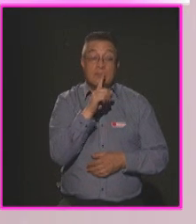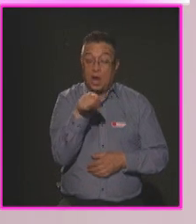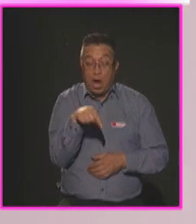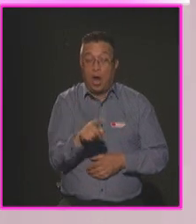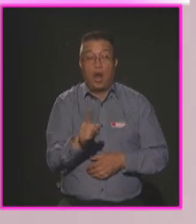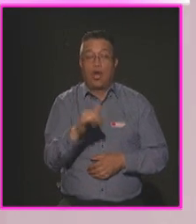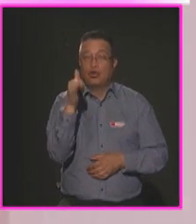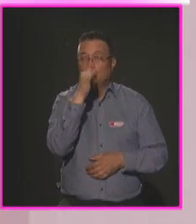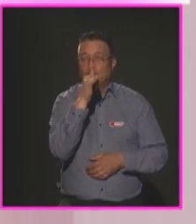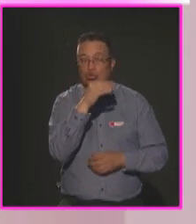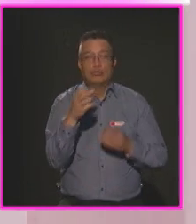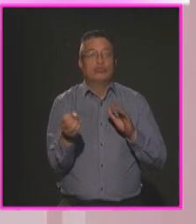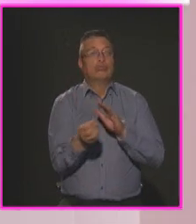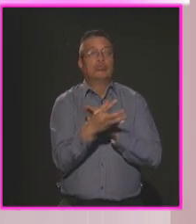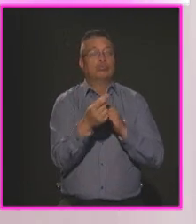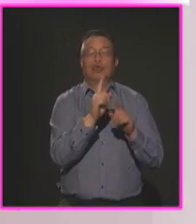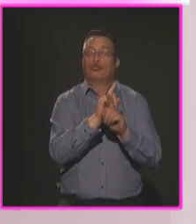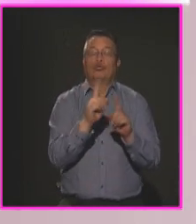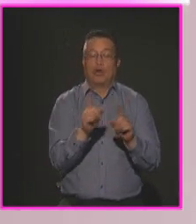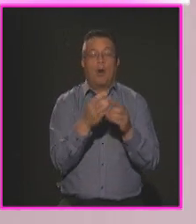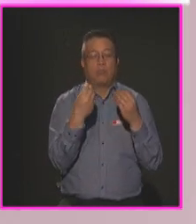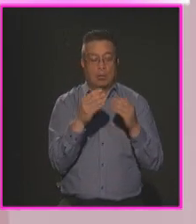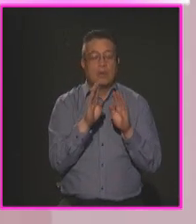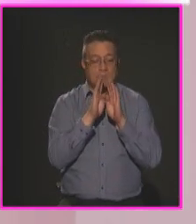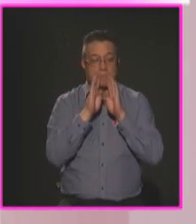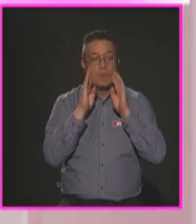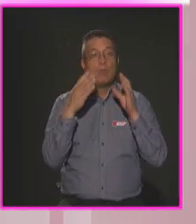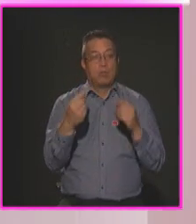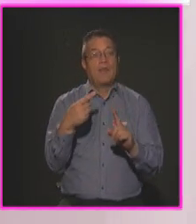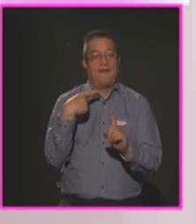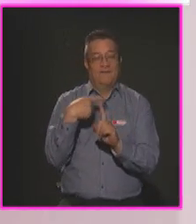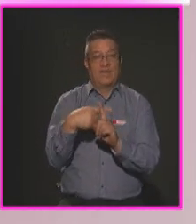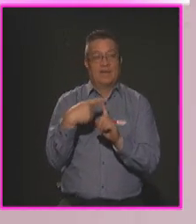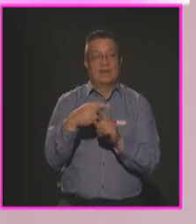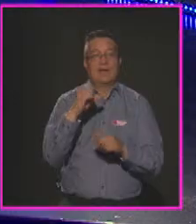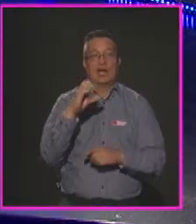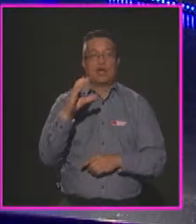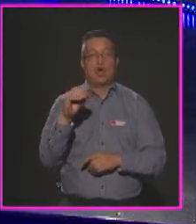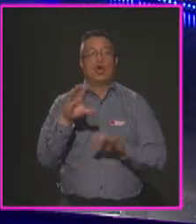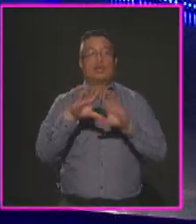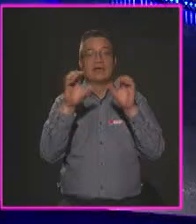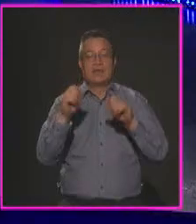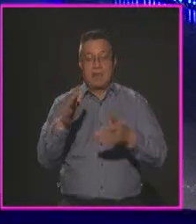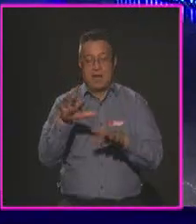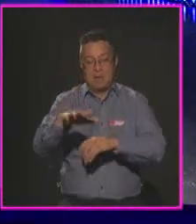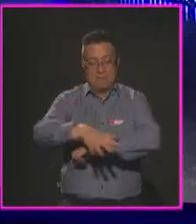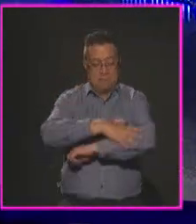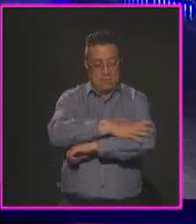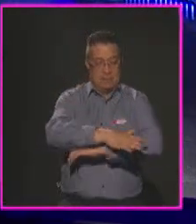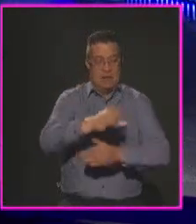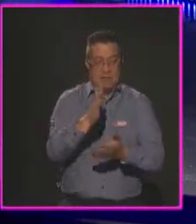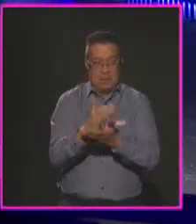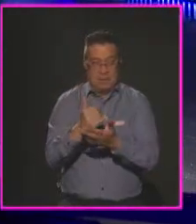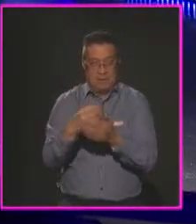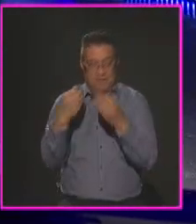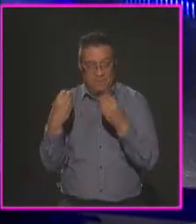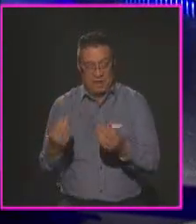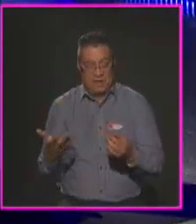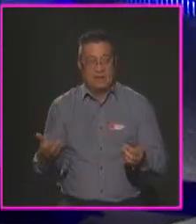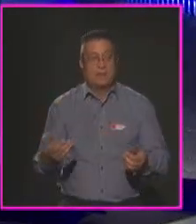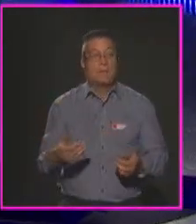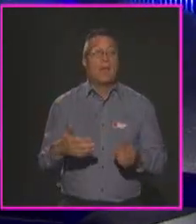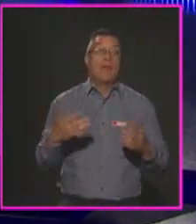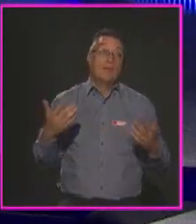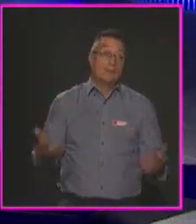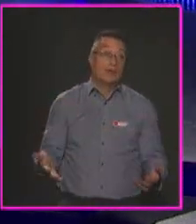necesariamente contaminan si se hacen las cosas bien. Pueden incluso beneficiar los ecosistemas marinos si se planean bien, para que sepan. Y